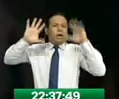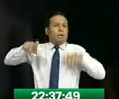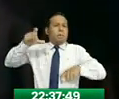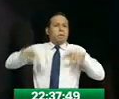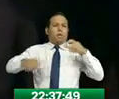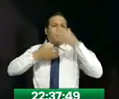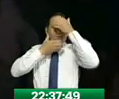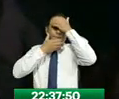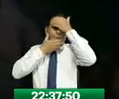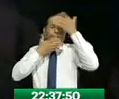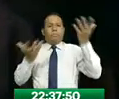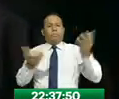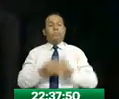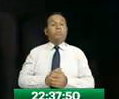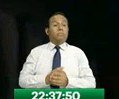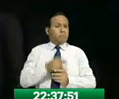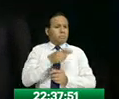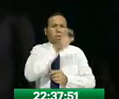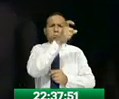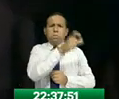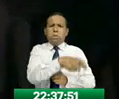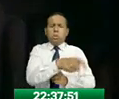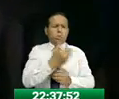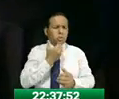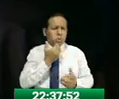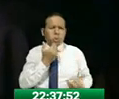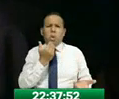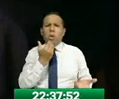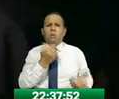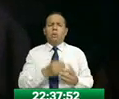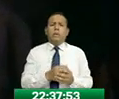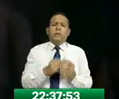hemos encontrado a un ciudadano en posición de cúbito ventral.